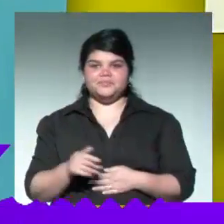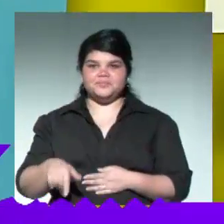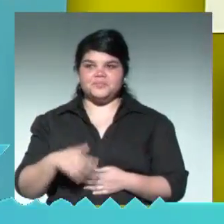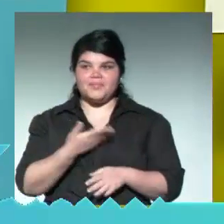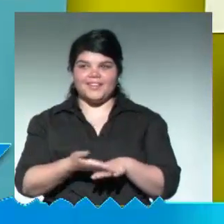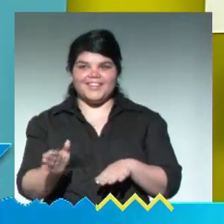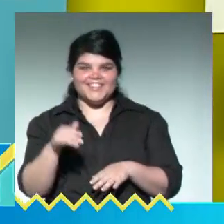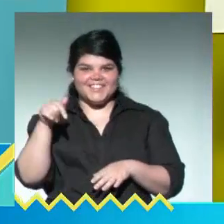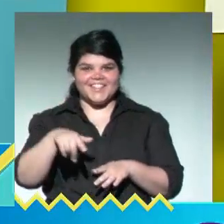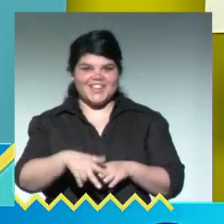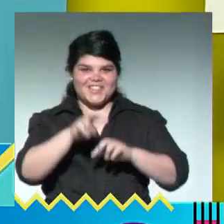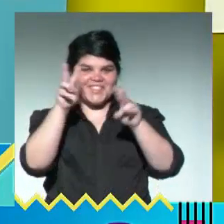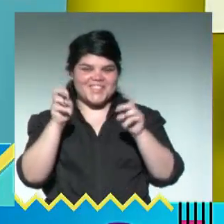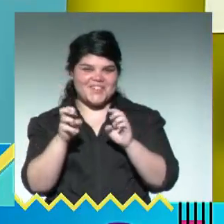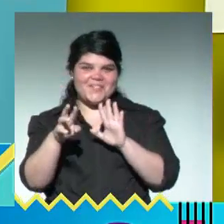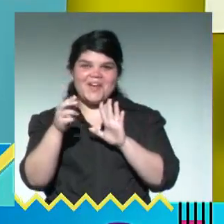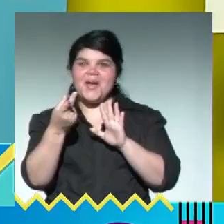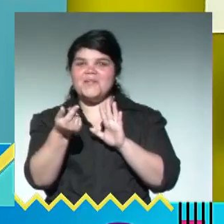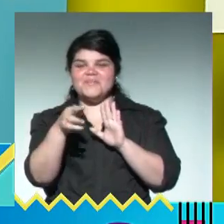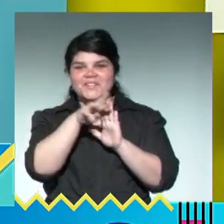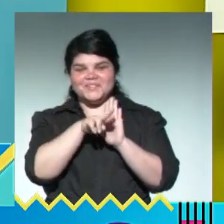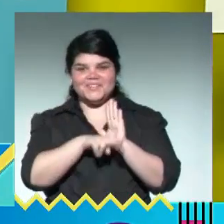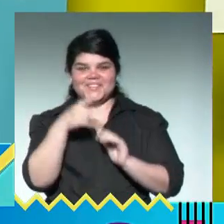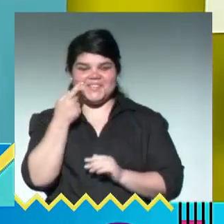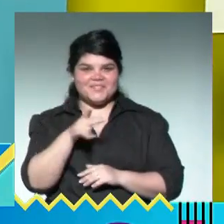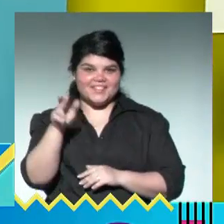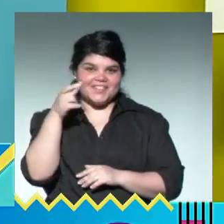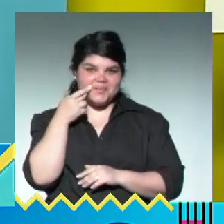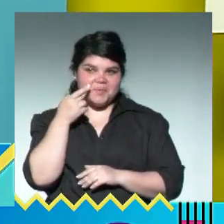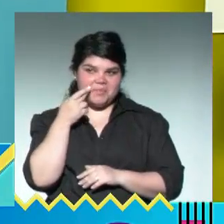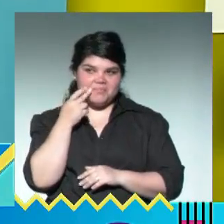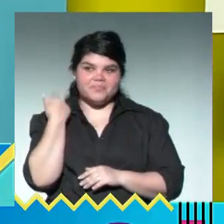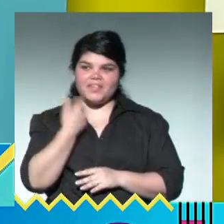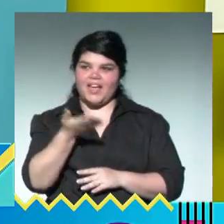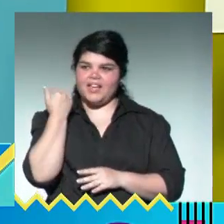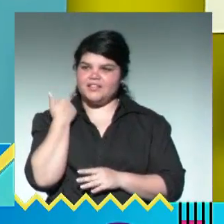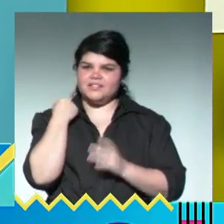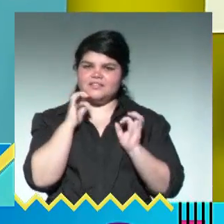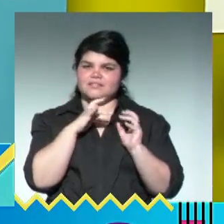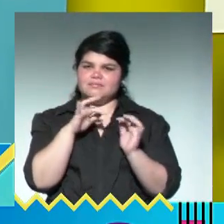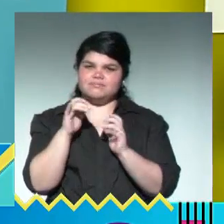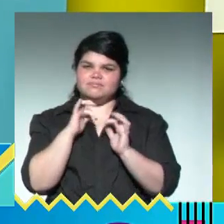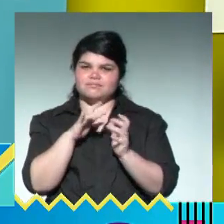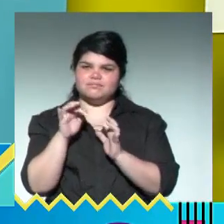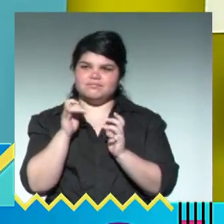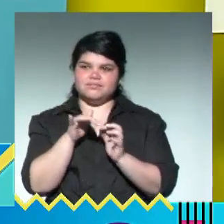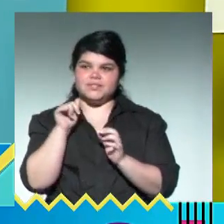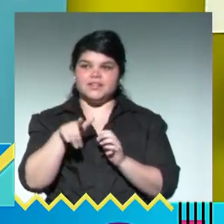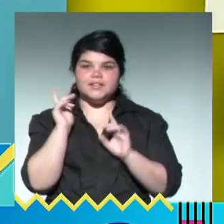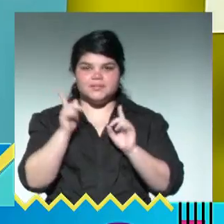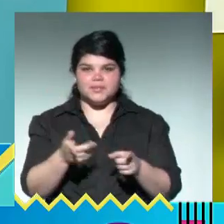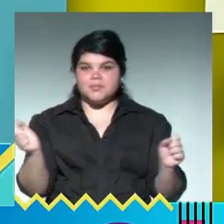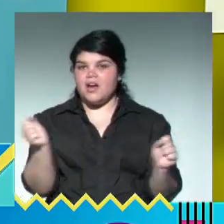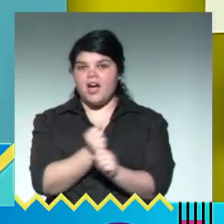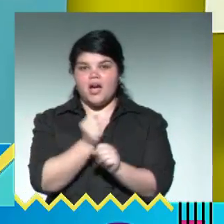Seguimos hablando del presupuesto 2019 que ayer, tras una larga discusión, un largo debate, logró esa media